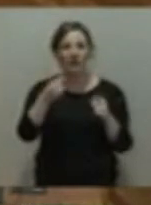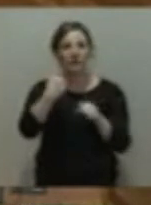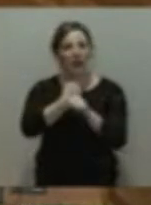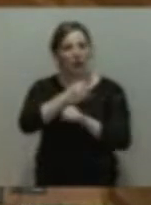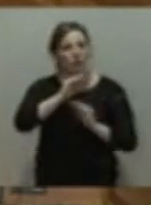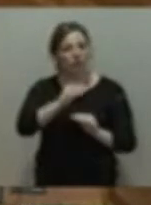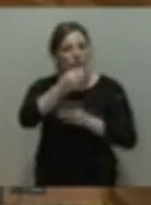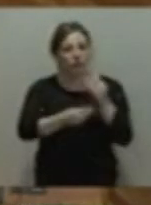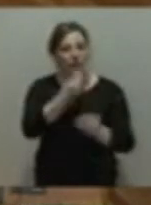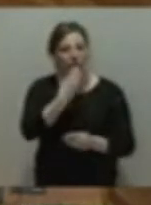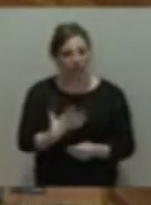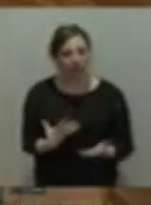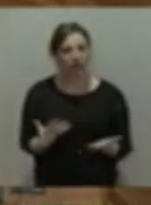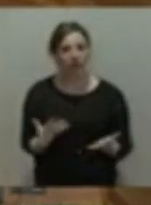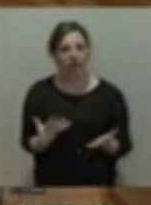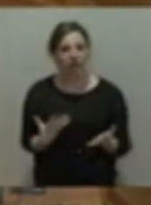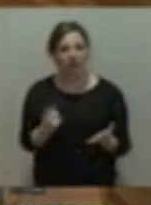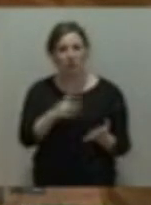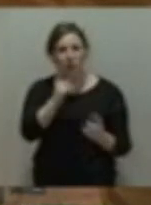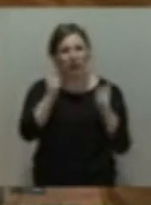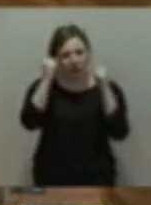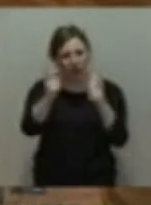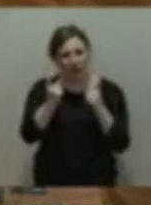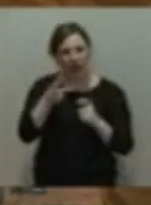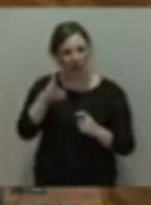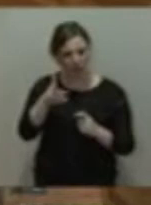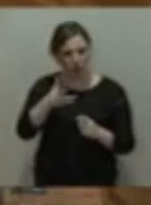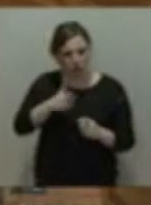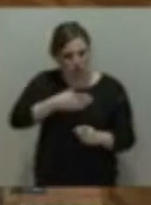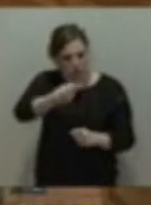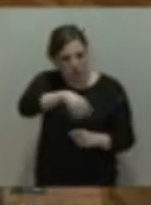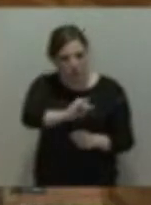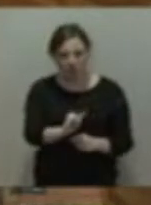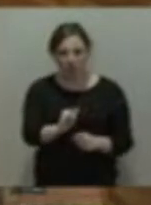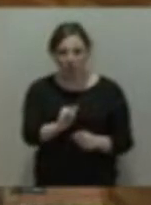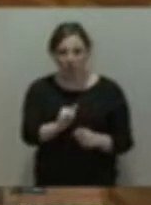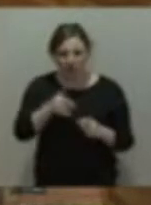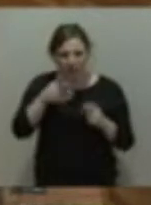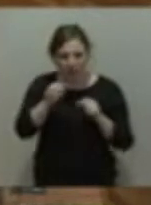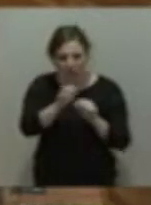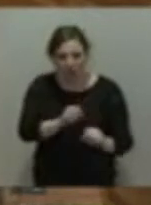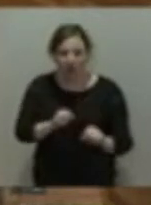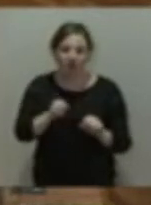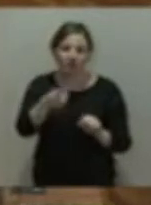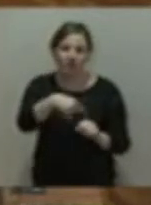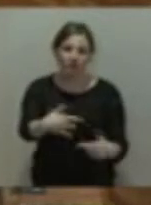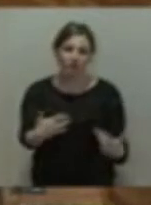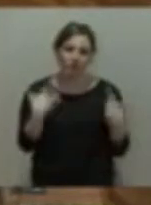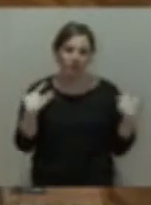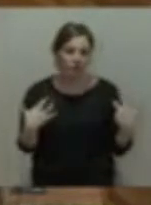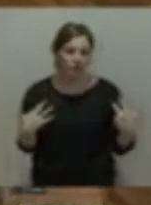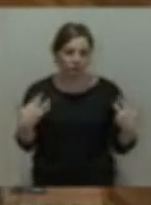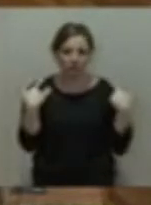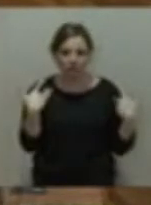trabajo y por intentar defender los derechos que le asisten, está sufriendo una serie